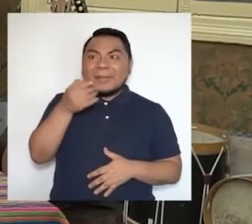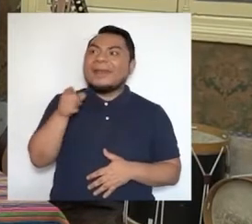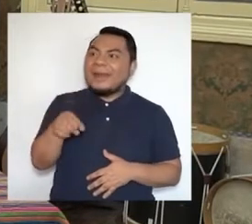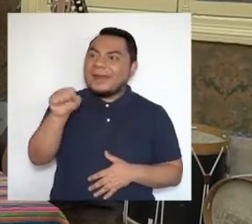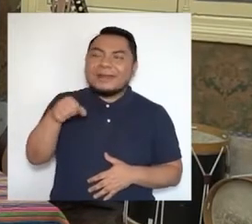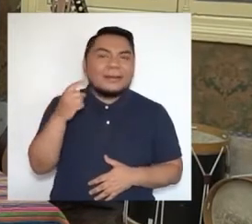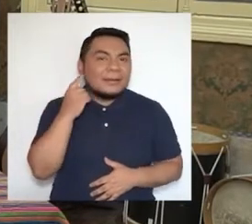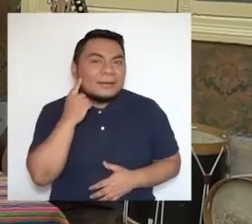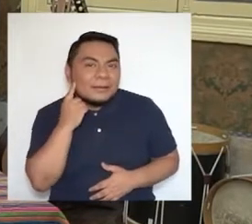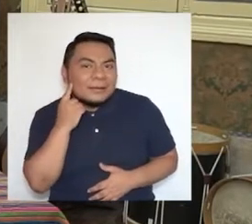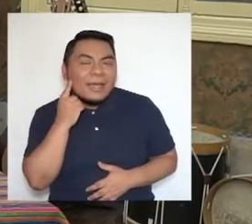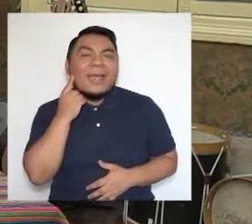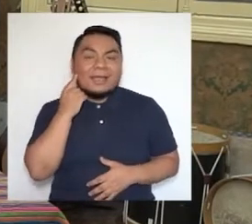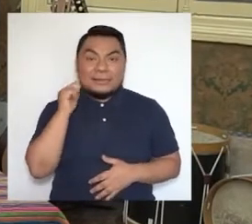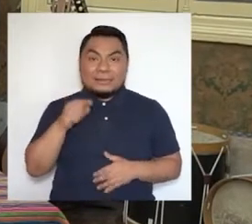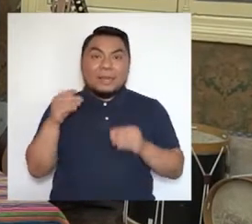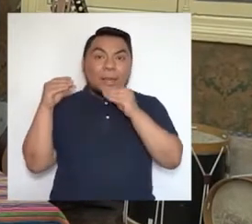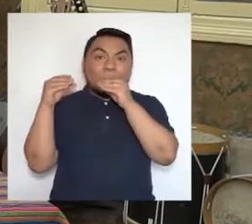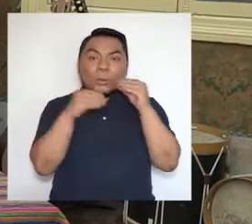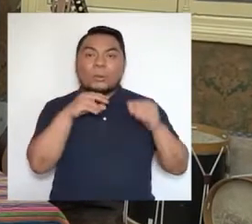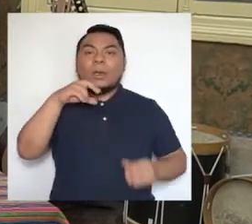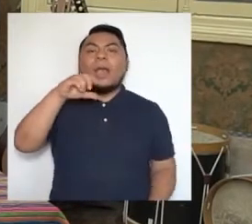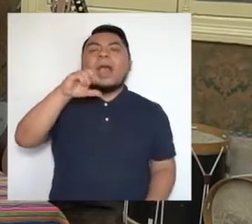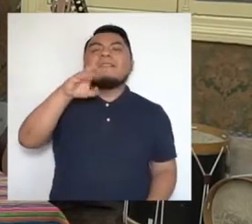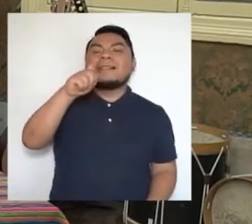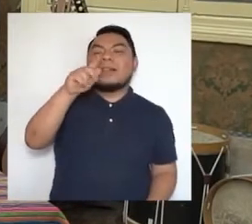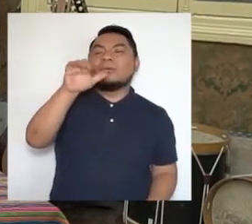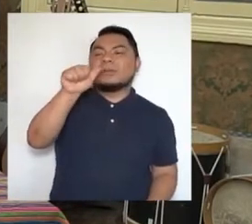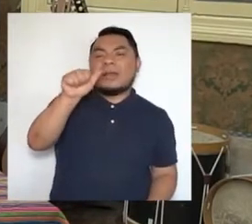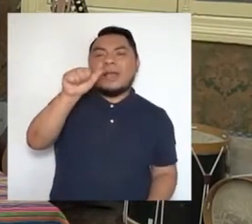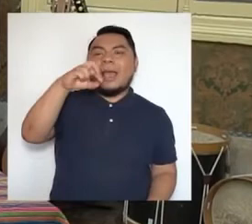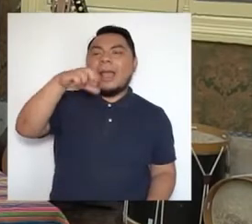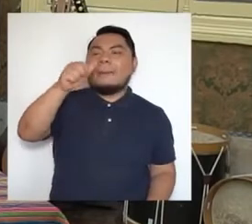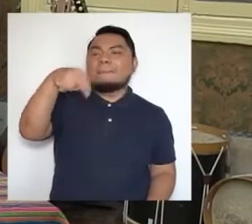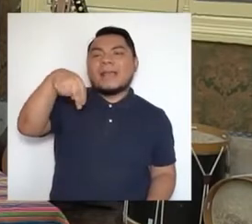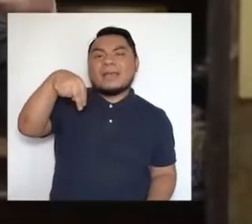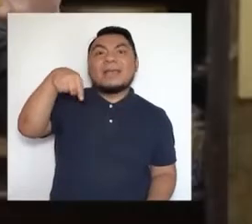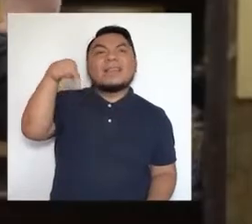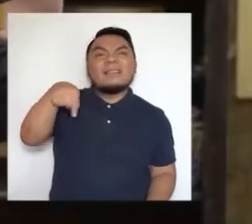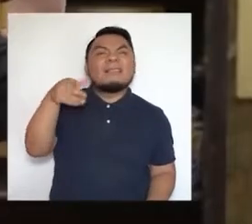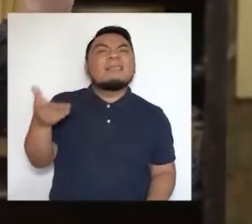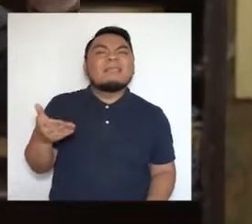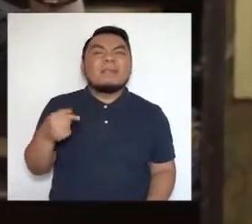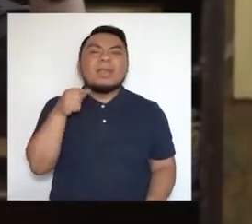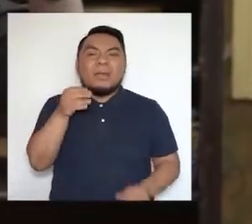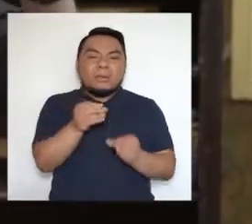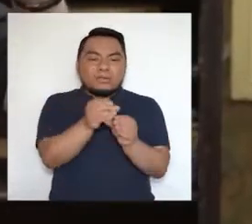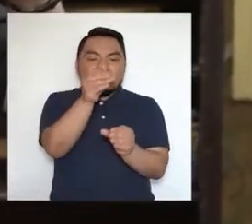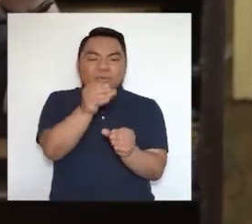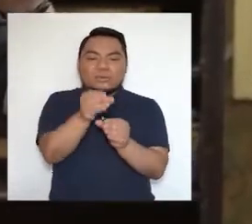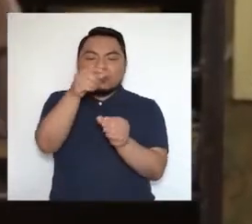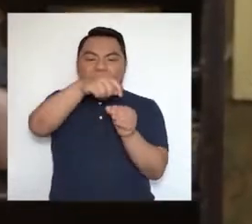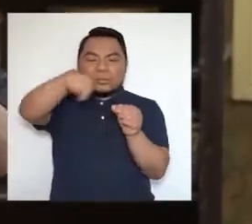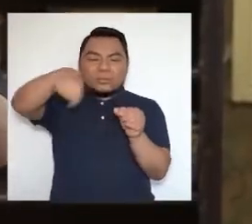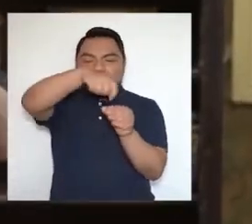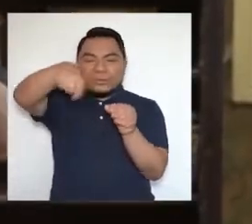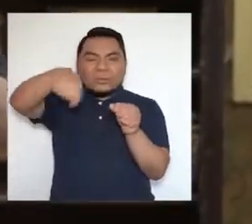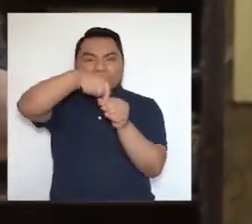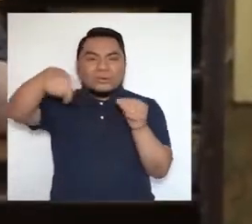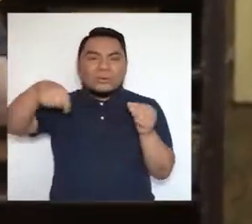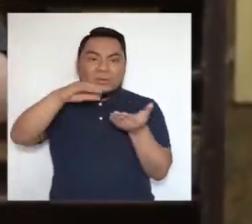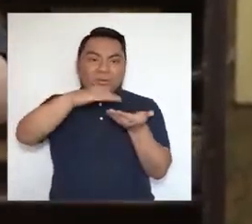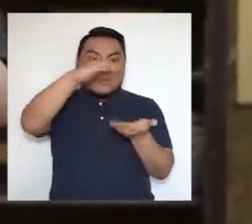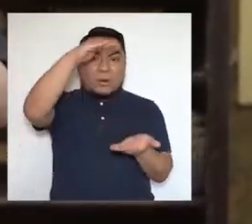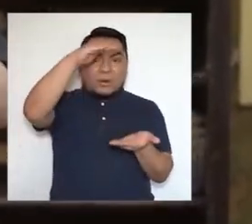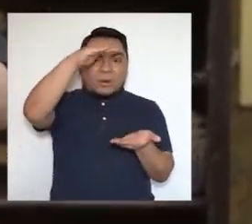¿Verdad? Estas son flautas pan. No, no son del pan de comer. Están hechas con tubos. Algunos tubos son más pequeños